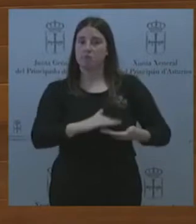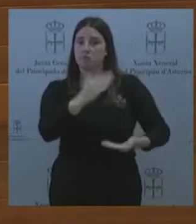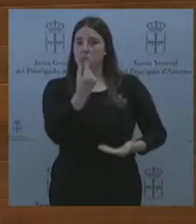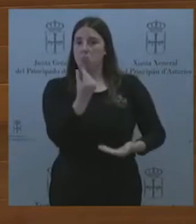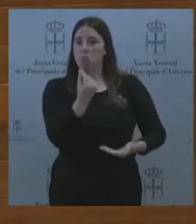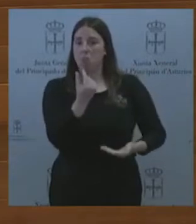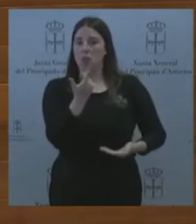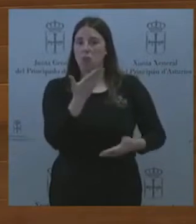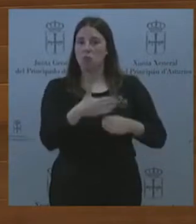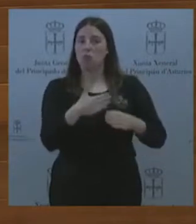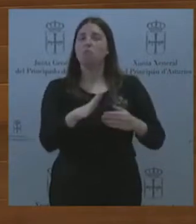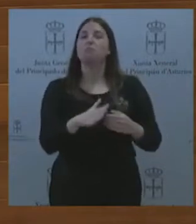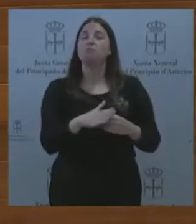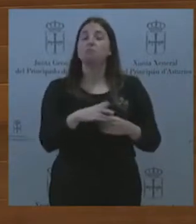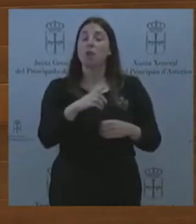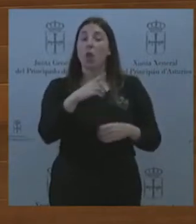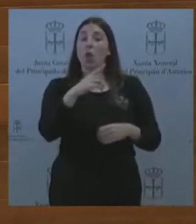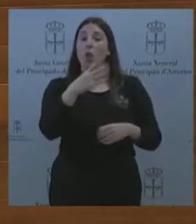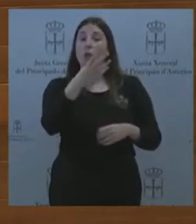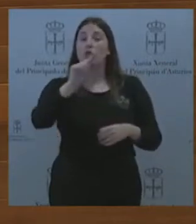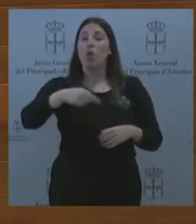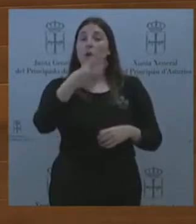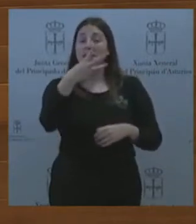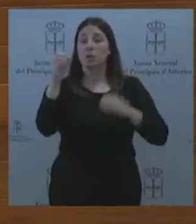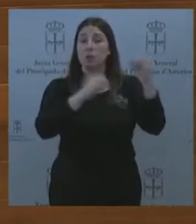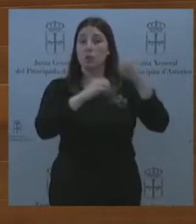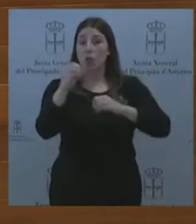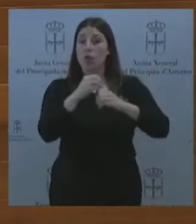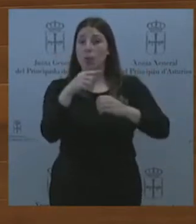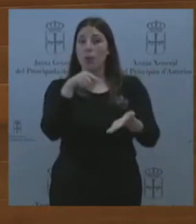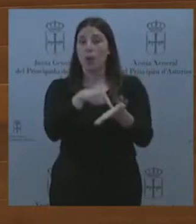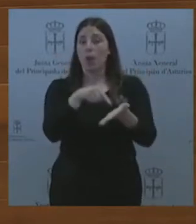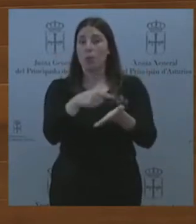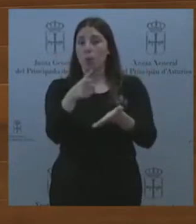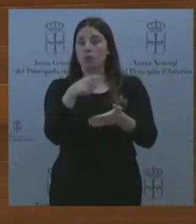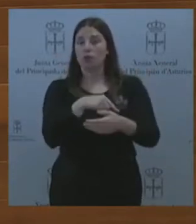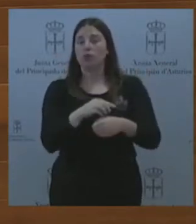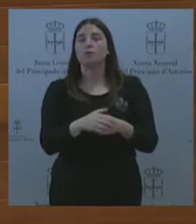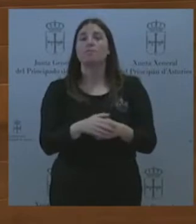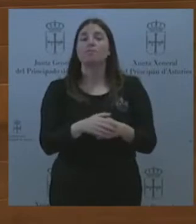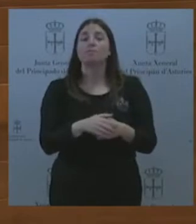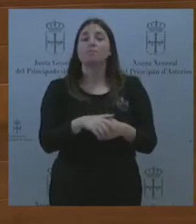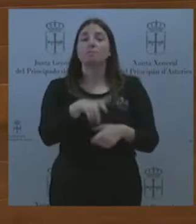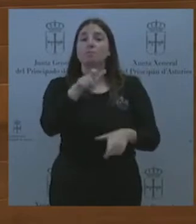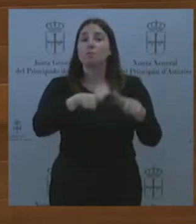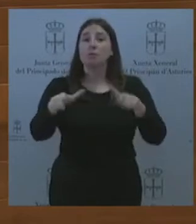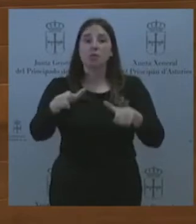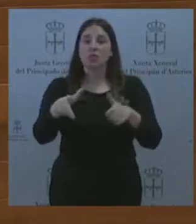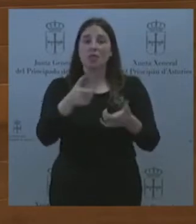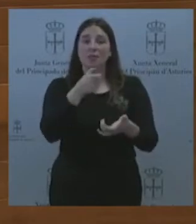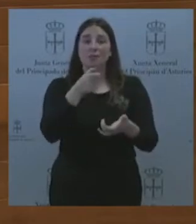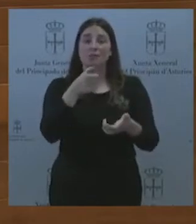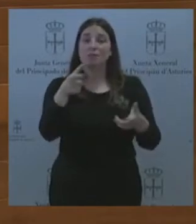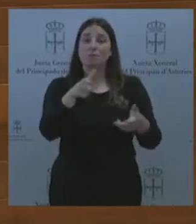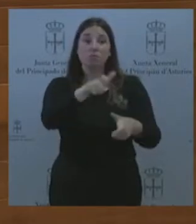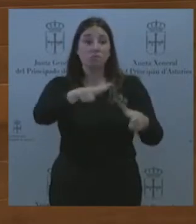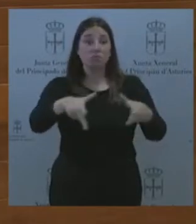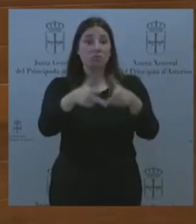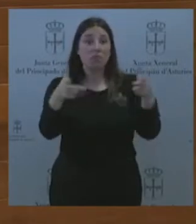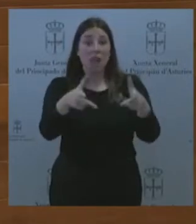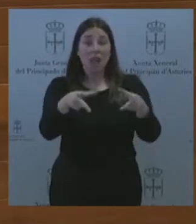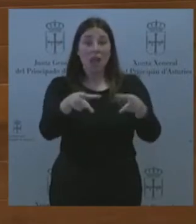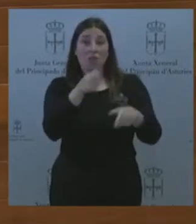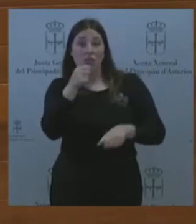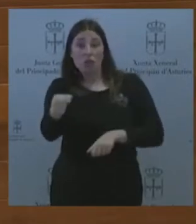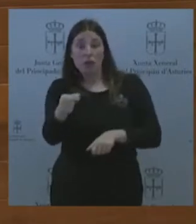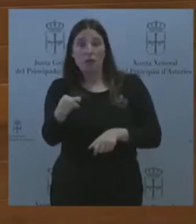4,3%. No les gusta nada a los socialcomunistas que insistamos en este asunto, pero como ya supondrán, desde Vox no vamos